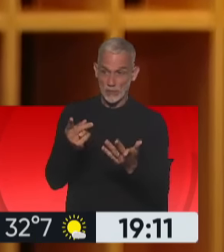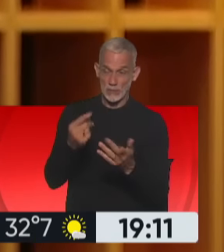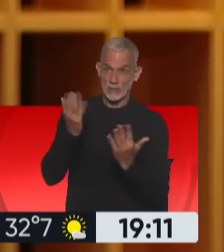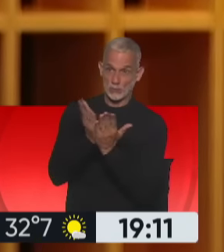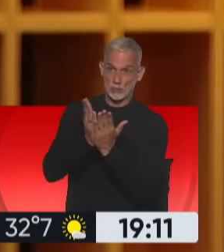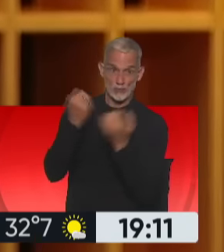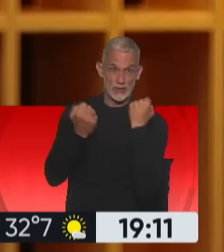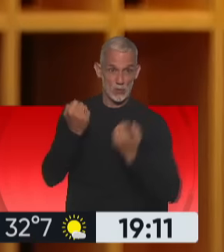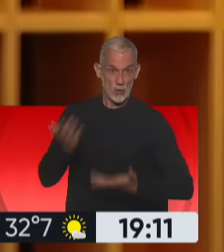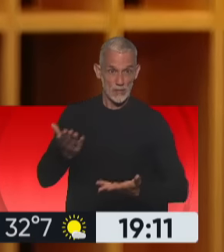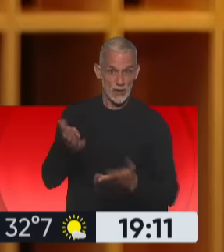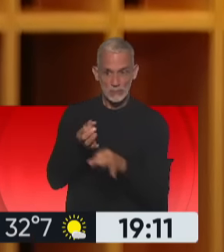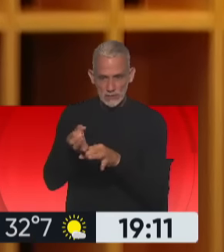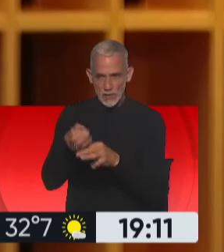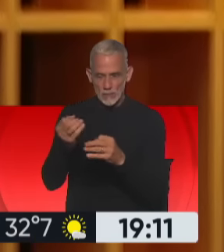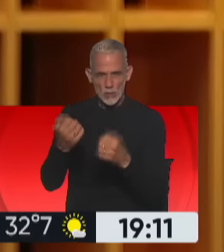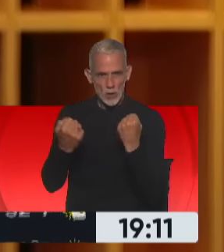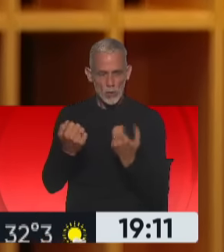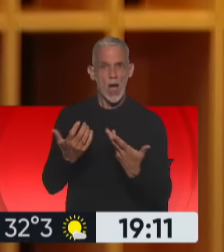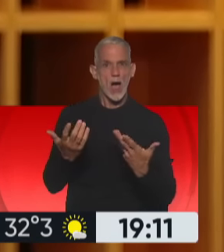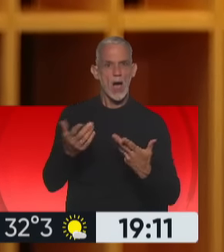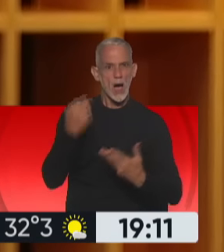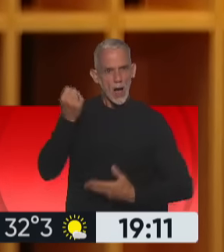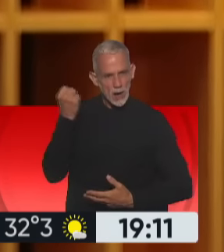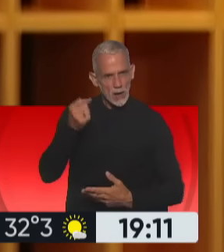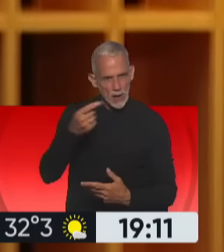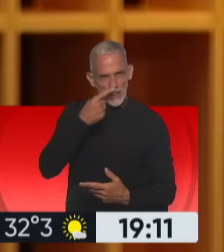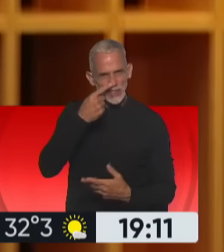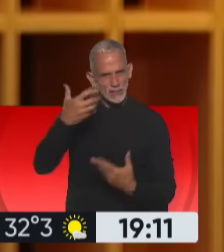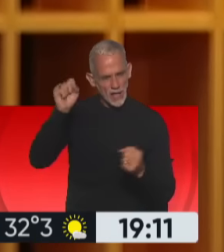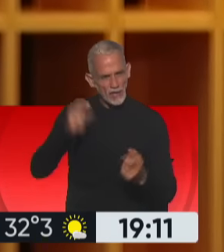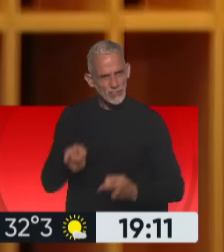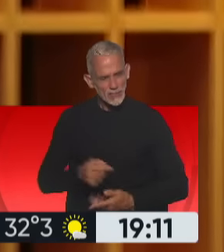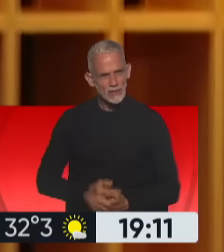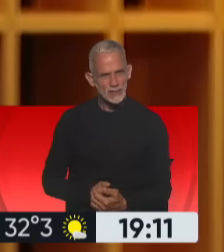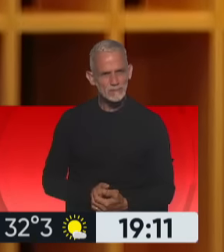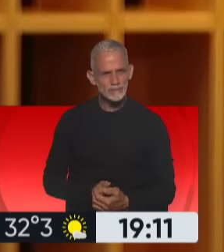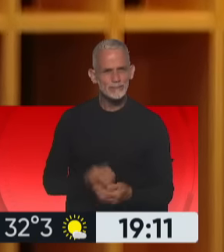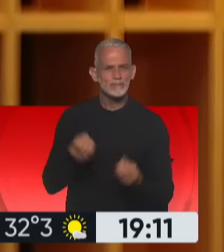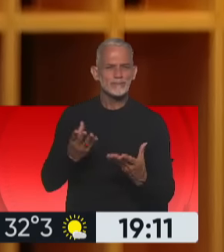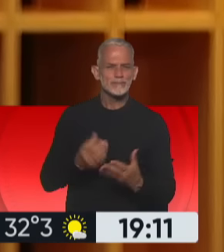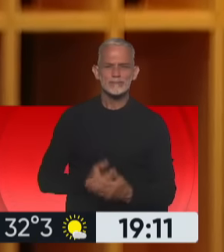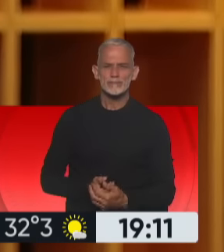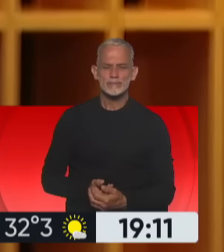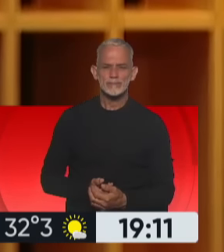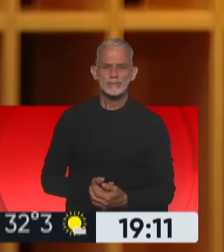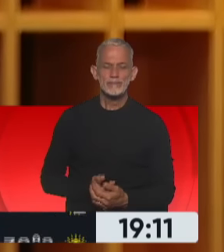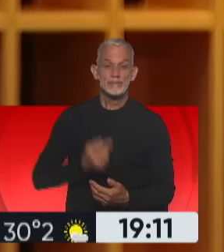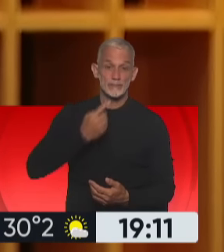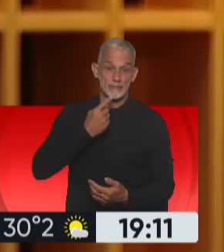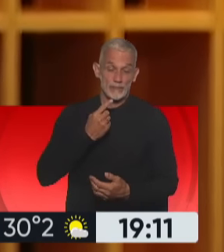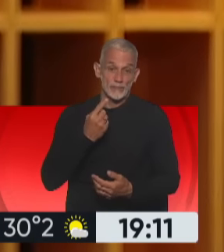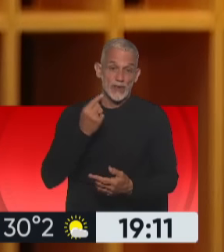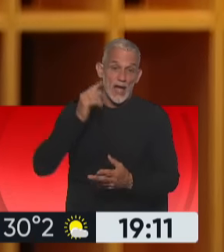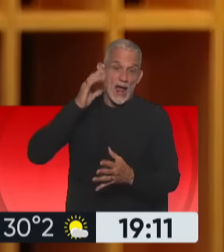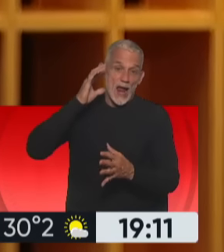economía es todo un hallazgo, porque básicamente lo que dice es que